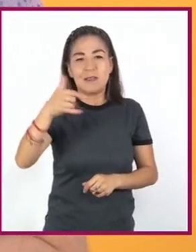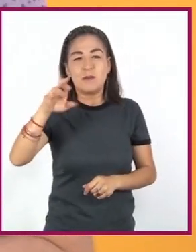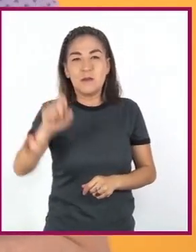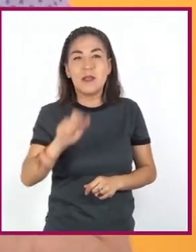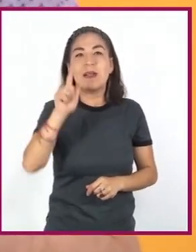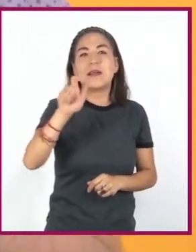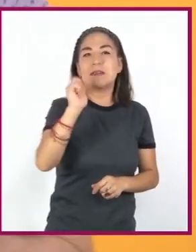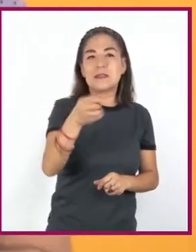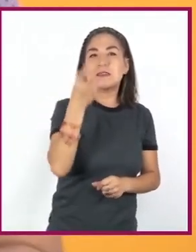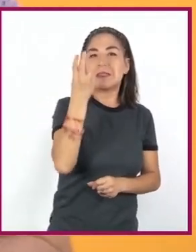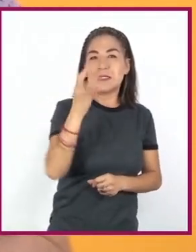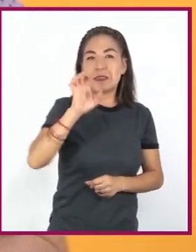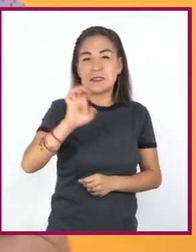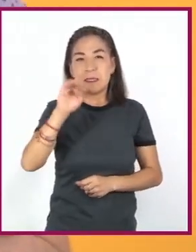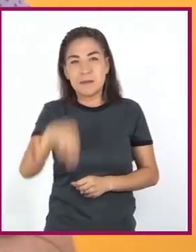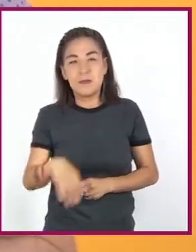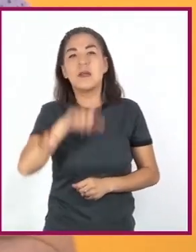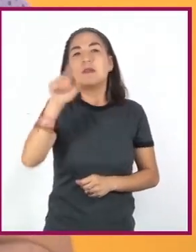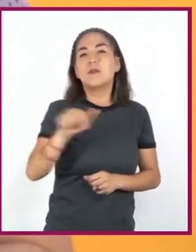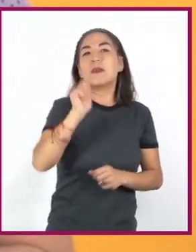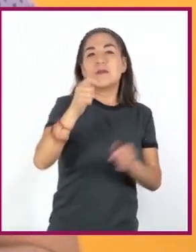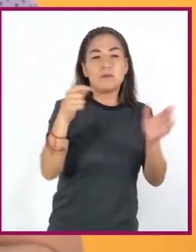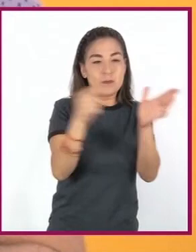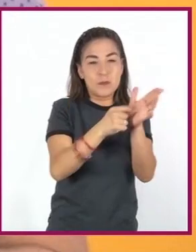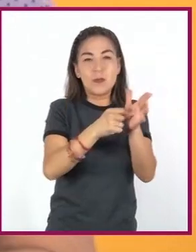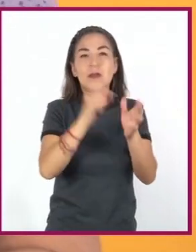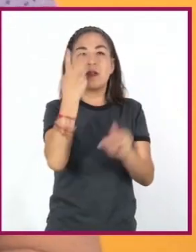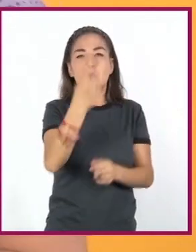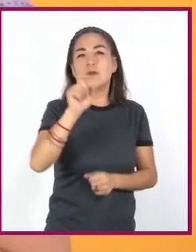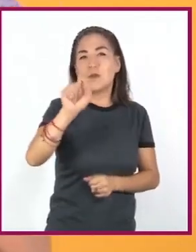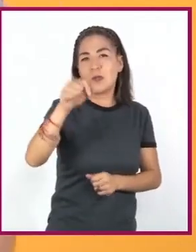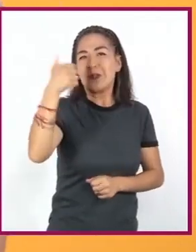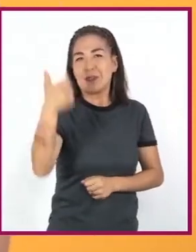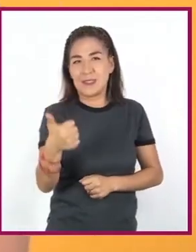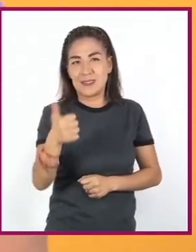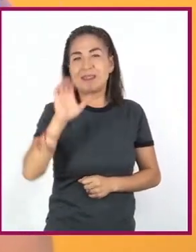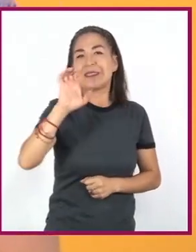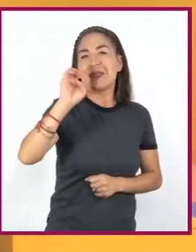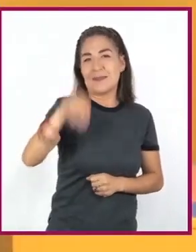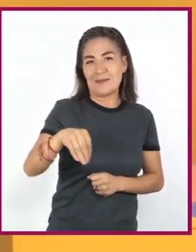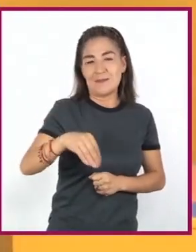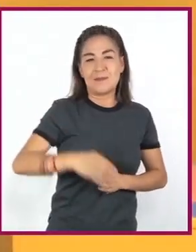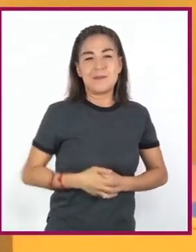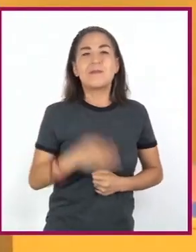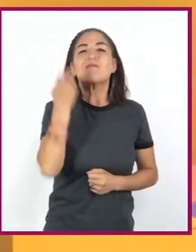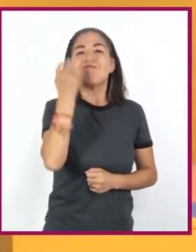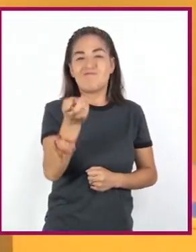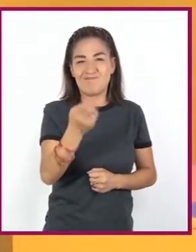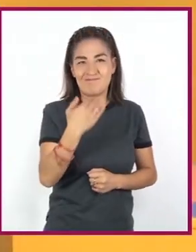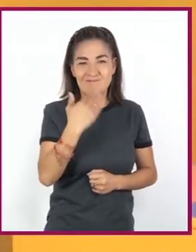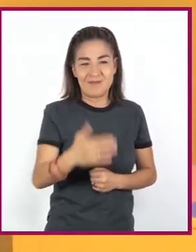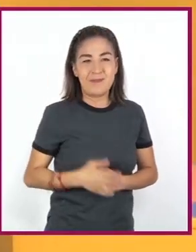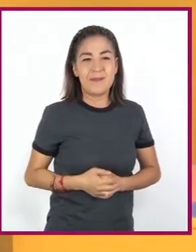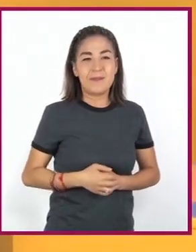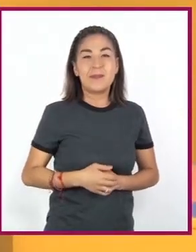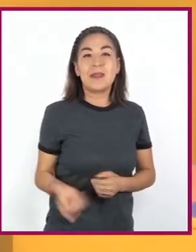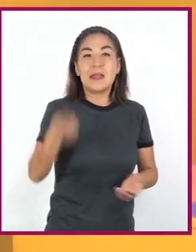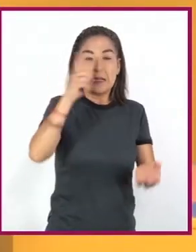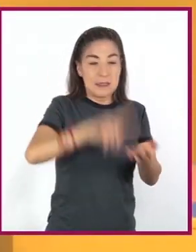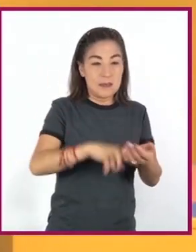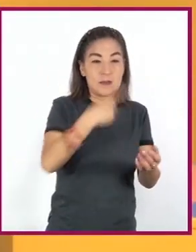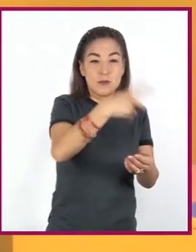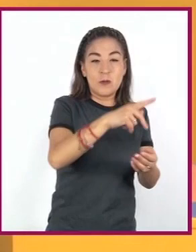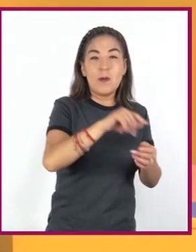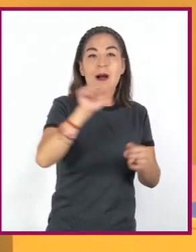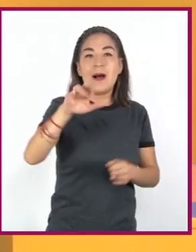3 centímetros, sí, y su apotema de 2.6 centímetros. Exactamente. El área de un